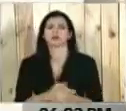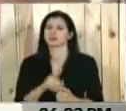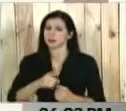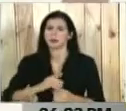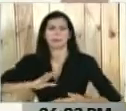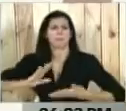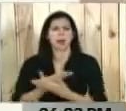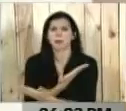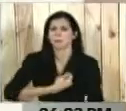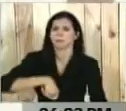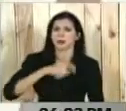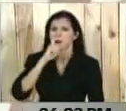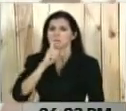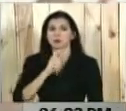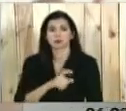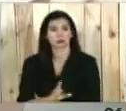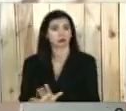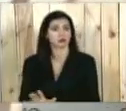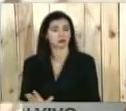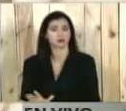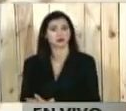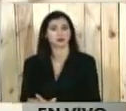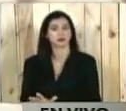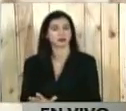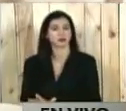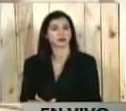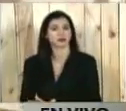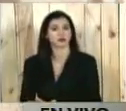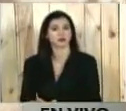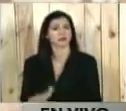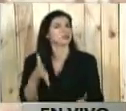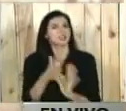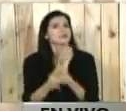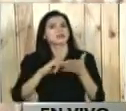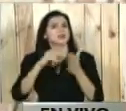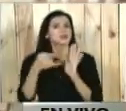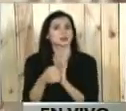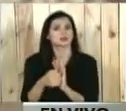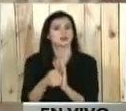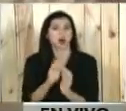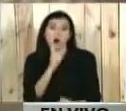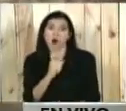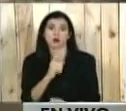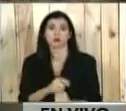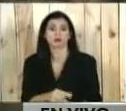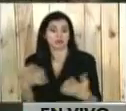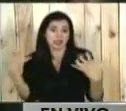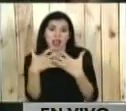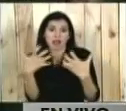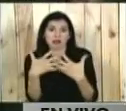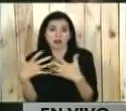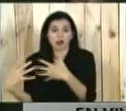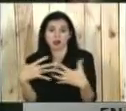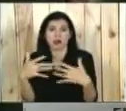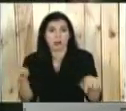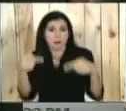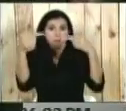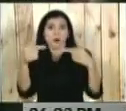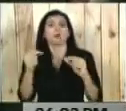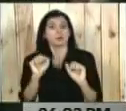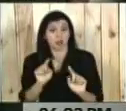derrocar a Maduro por la violencia, ¿qué está estimulando? Una guerra, una confrontación